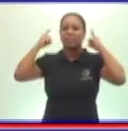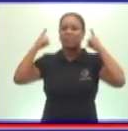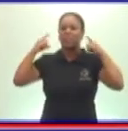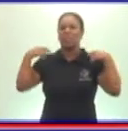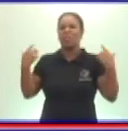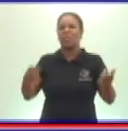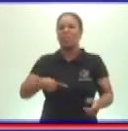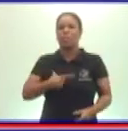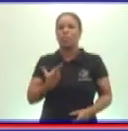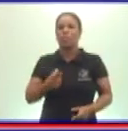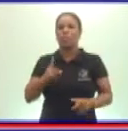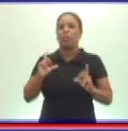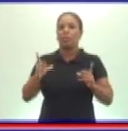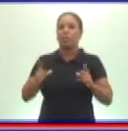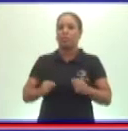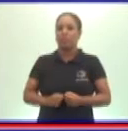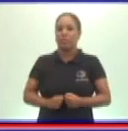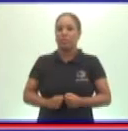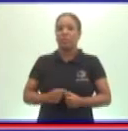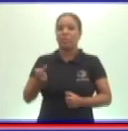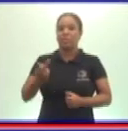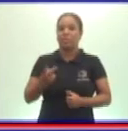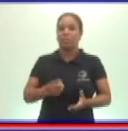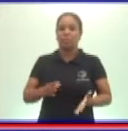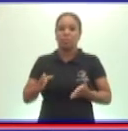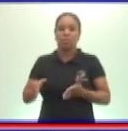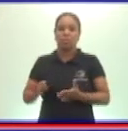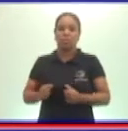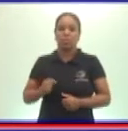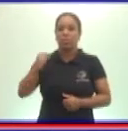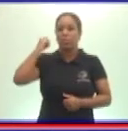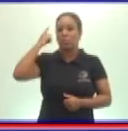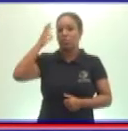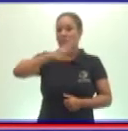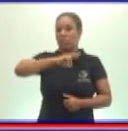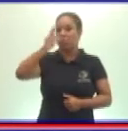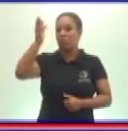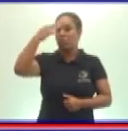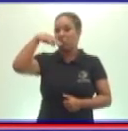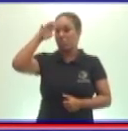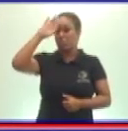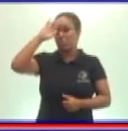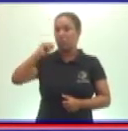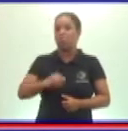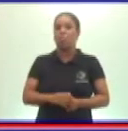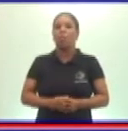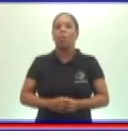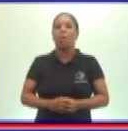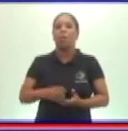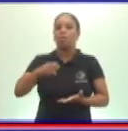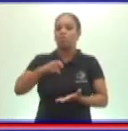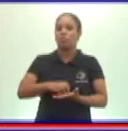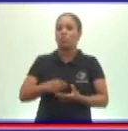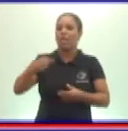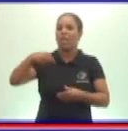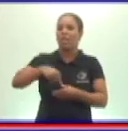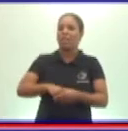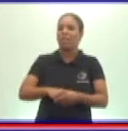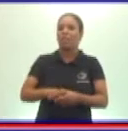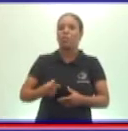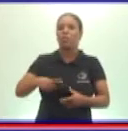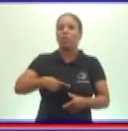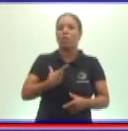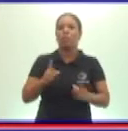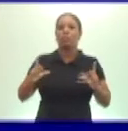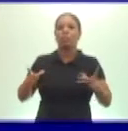cultura política. Y en segundo lugar, pues precisamente la ideología de la Revolución Cubana y su lugar dentro de la cultura política de